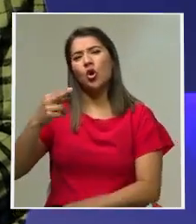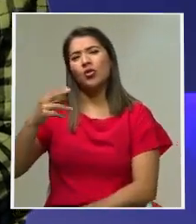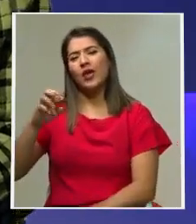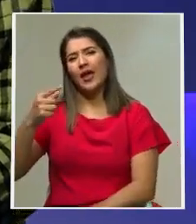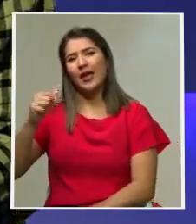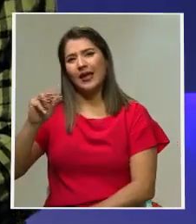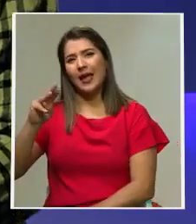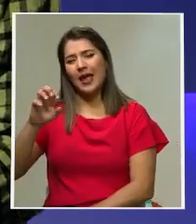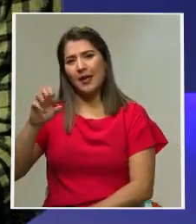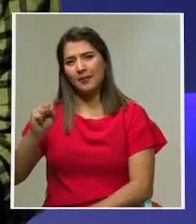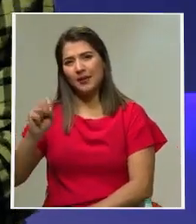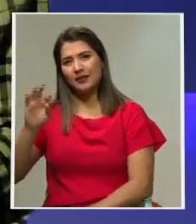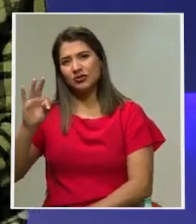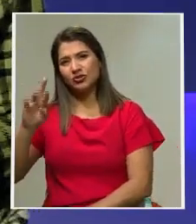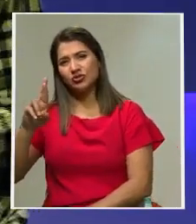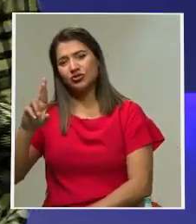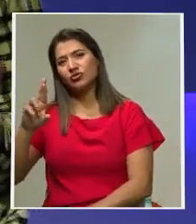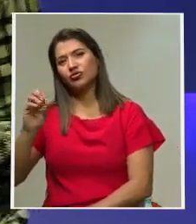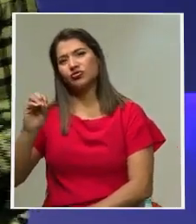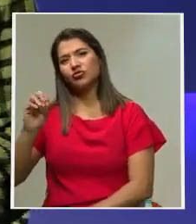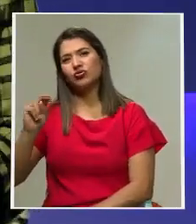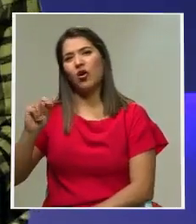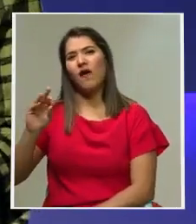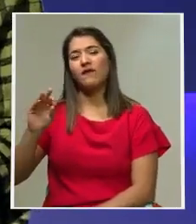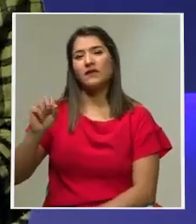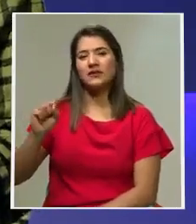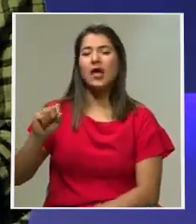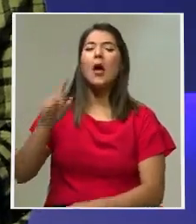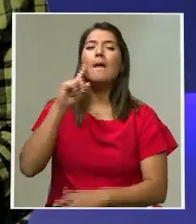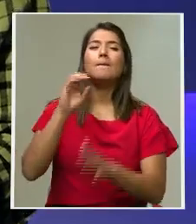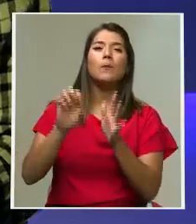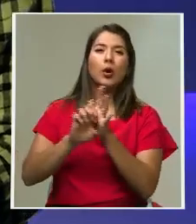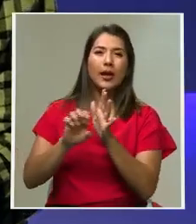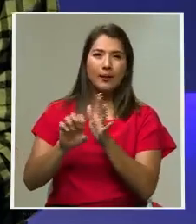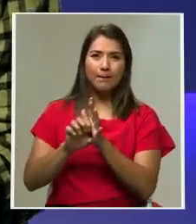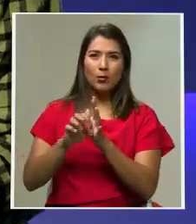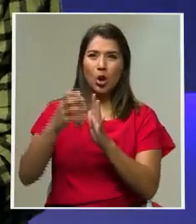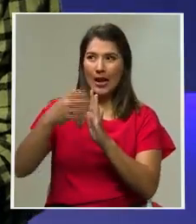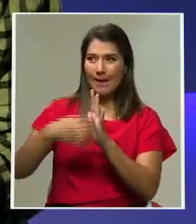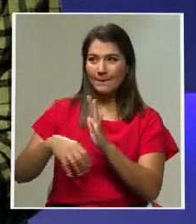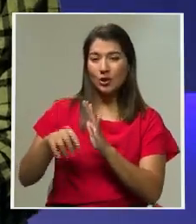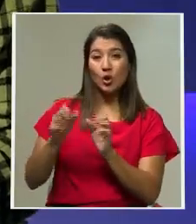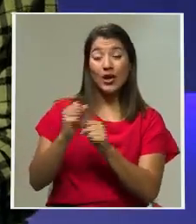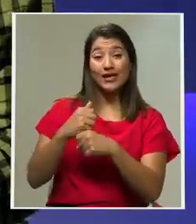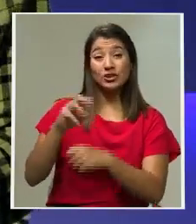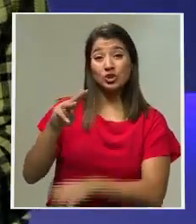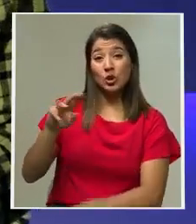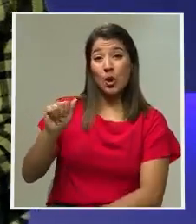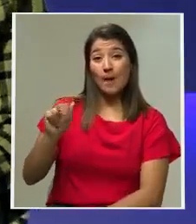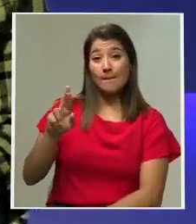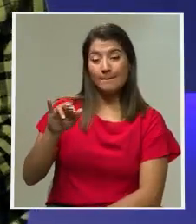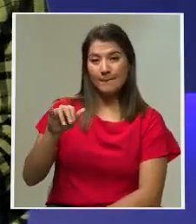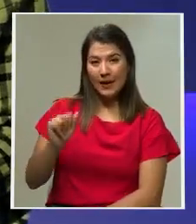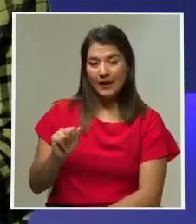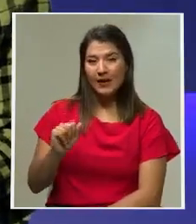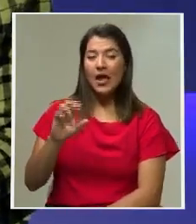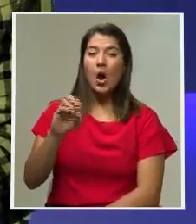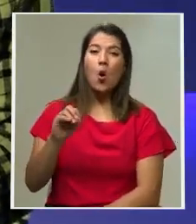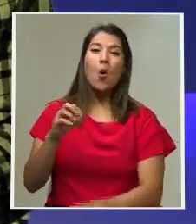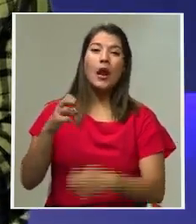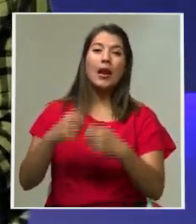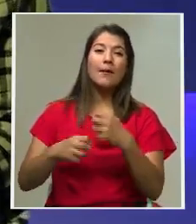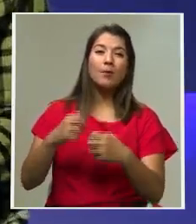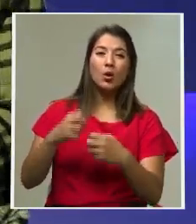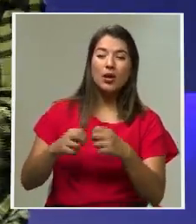asunto de la bipolaridad, por ejemplo en el artículo de María Lourdes, el problema de la transmedialidad en el caso